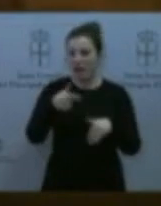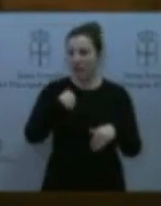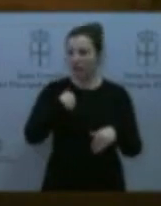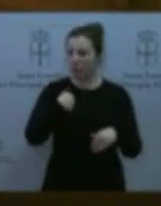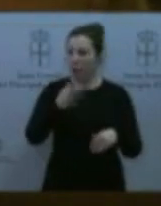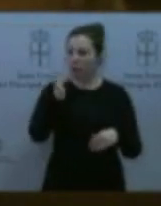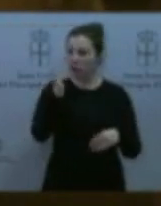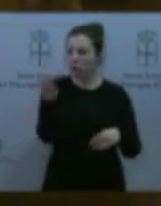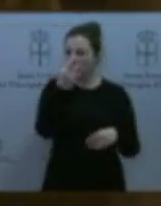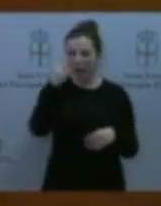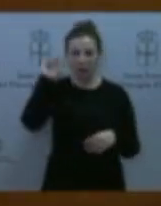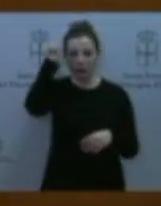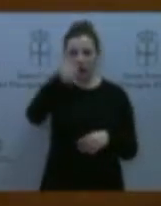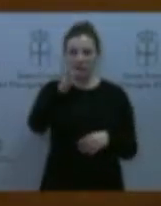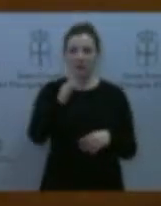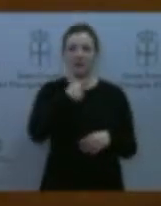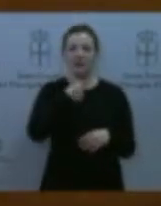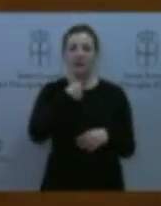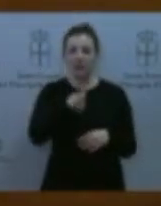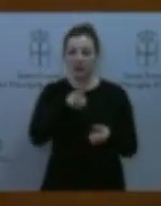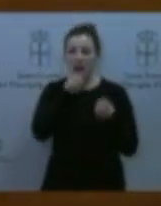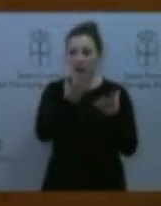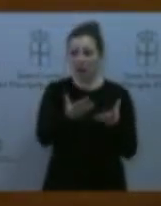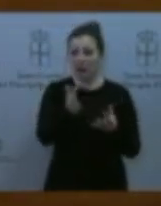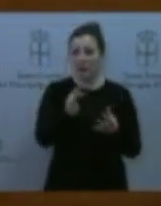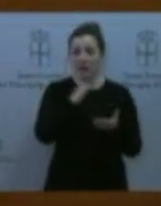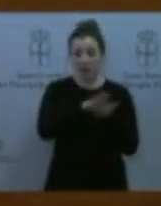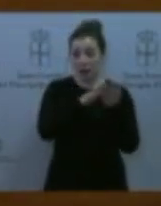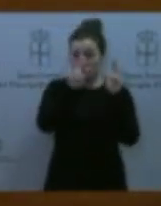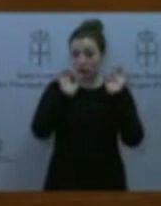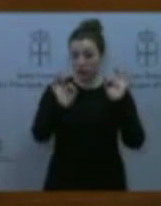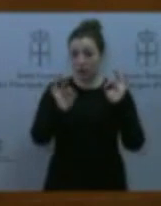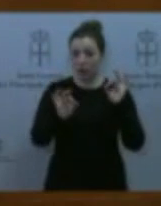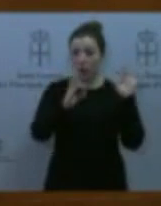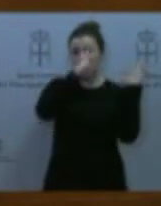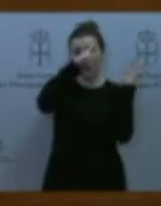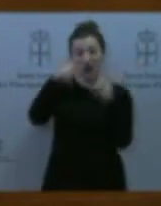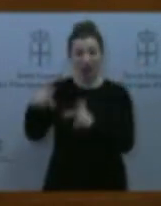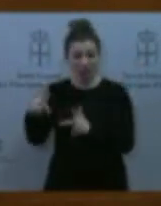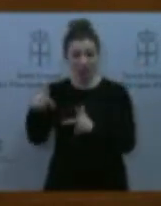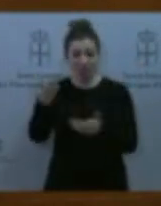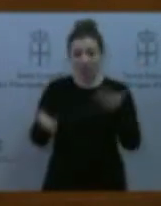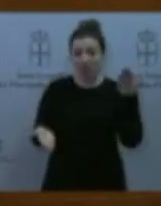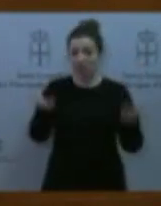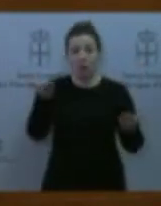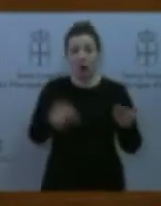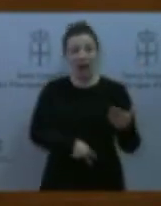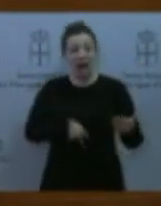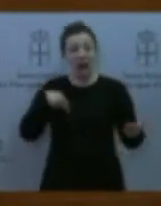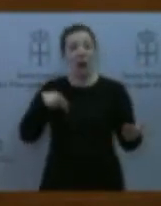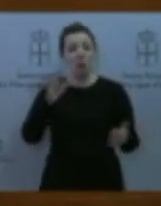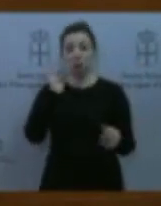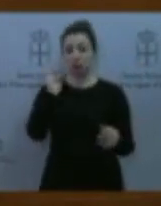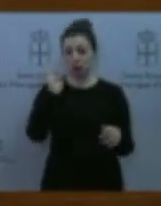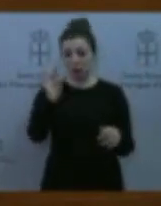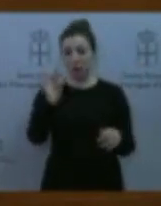entrando en materia, pues el balance en términos generales es positivo, teniendo en cuenta que ponemos en valor que Asturias